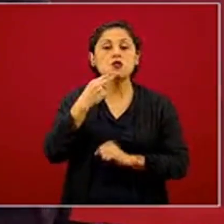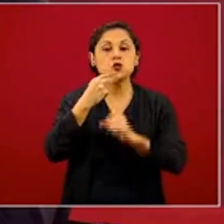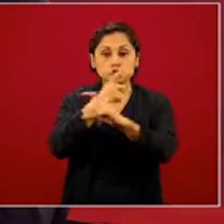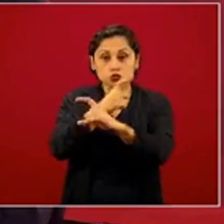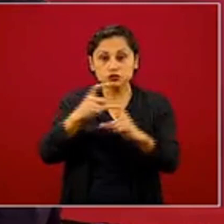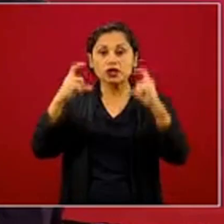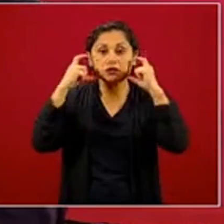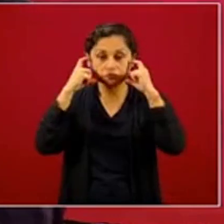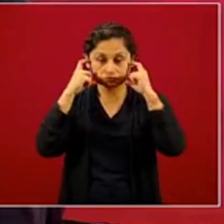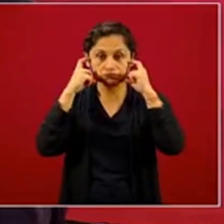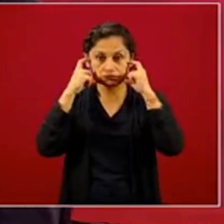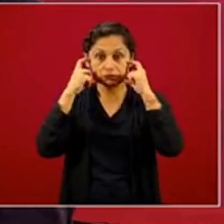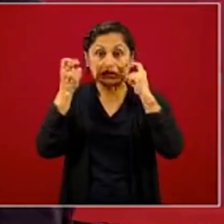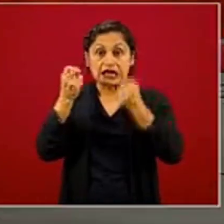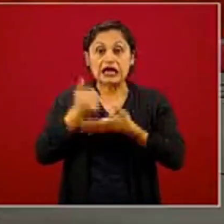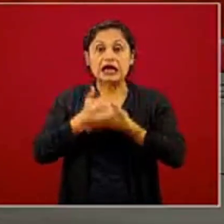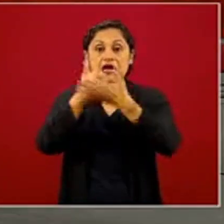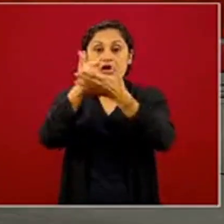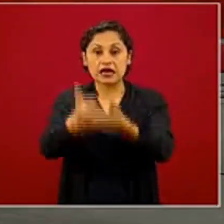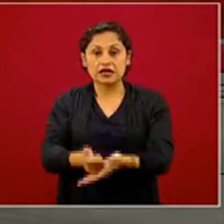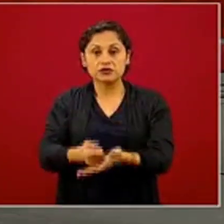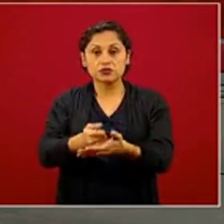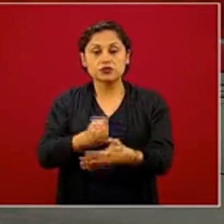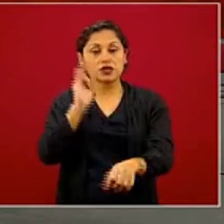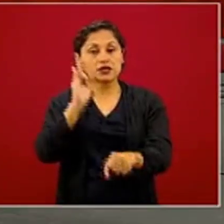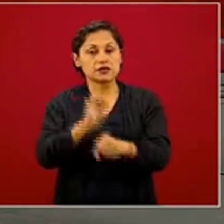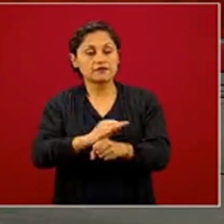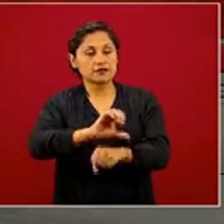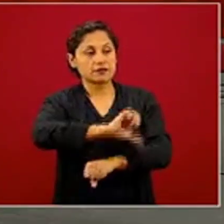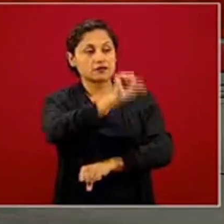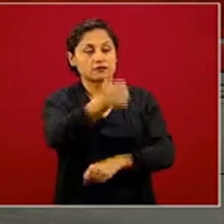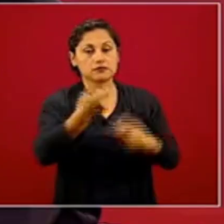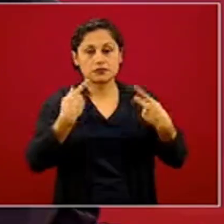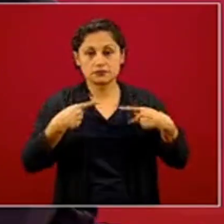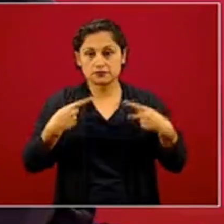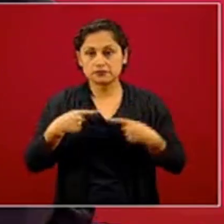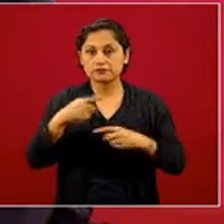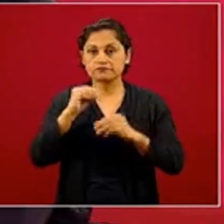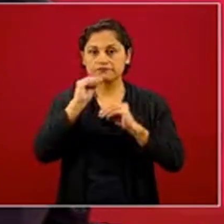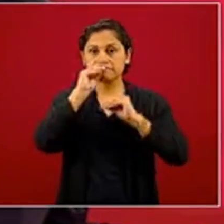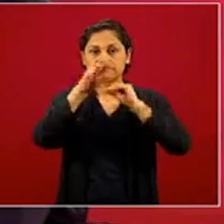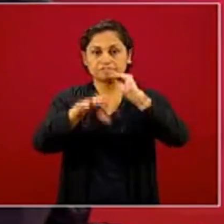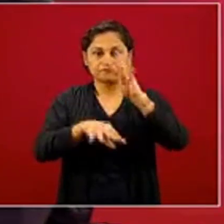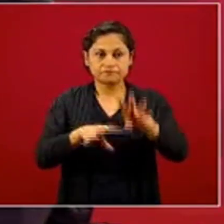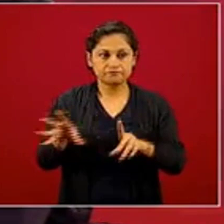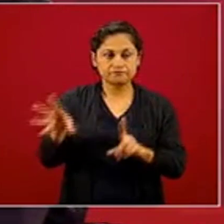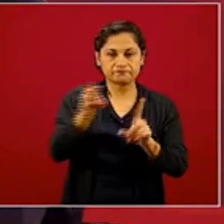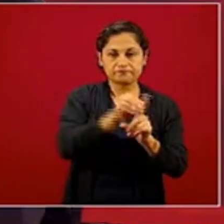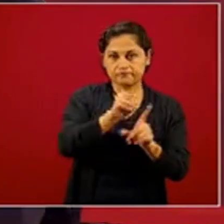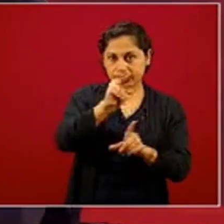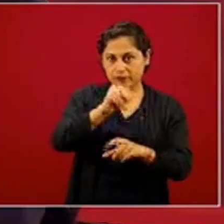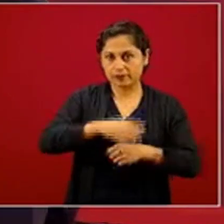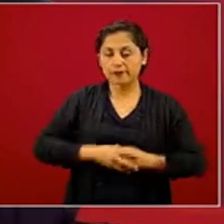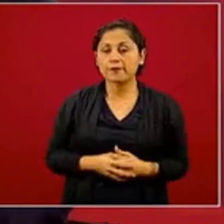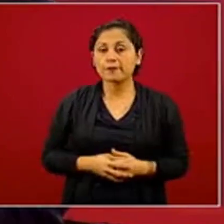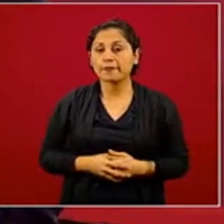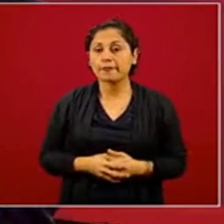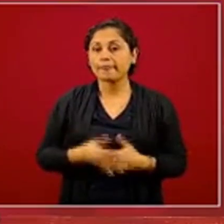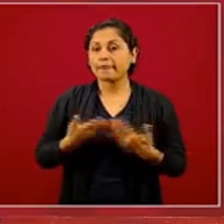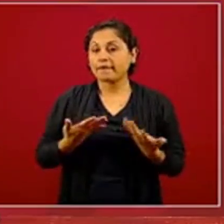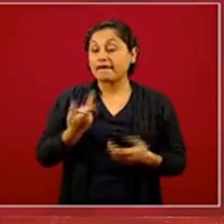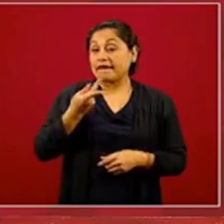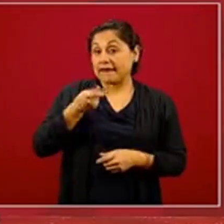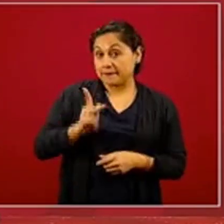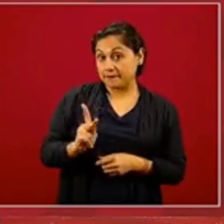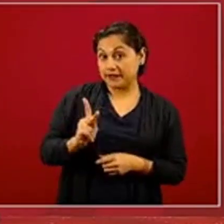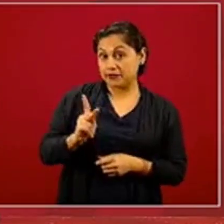probabilidad va a propagar el virus a otras personas. No es el caso que el COVID